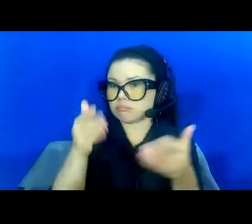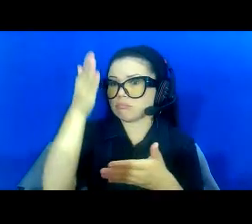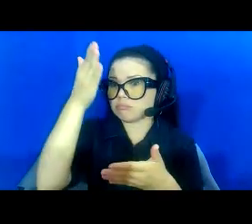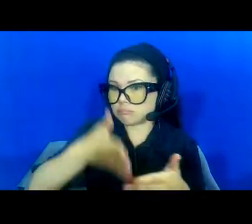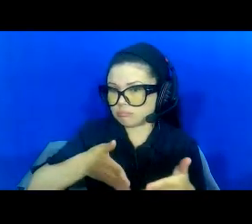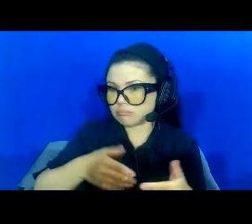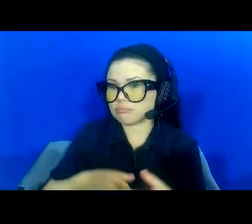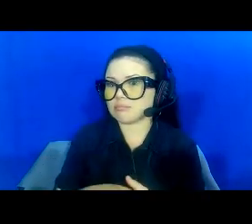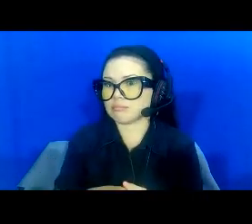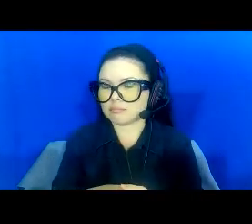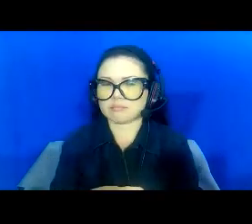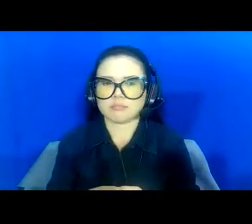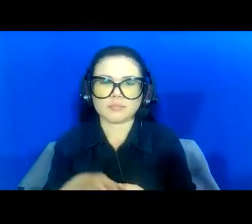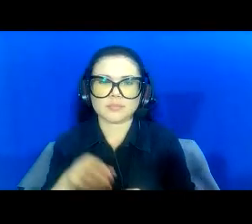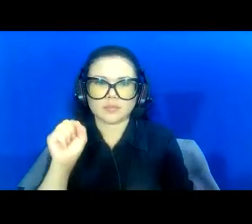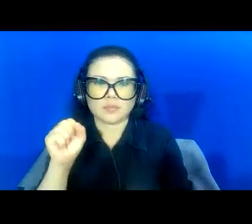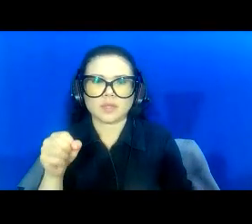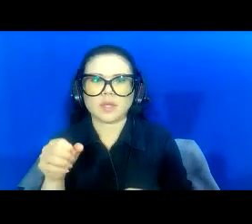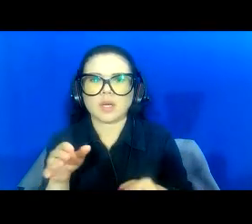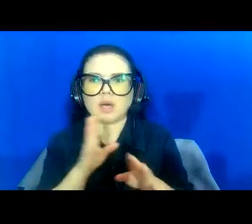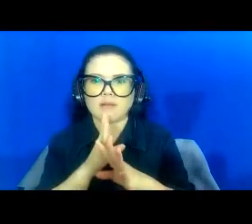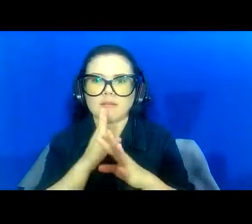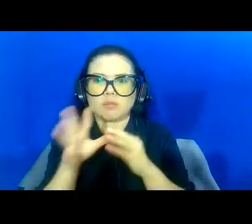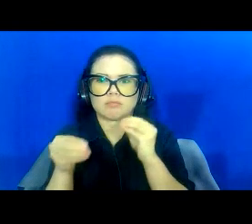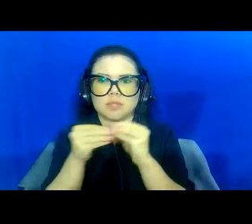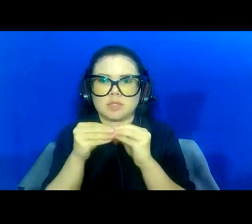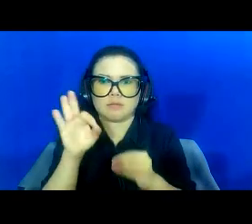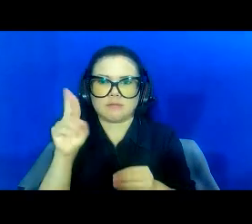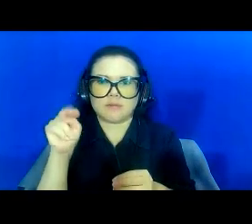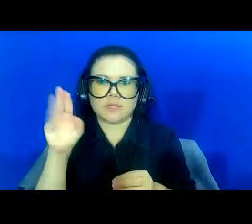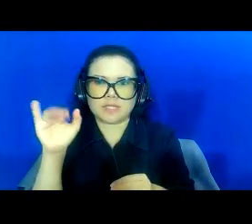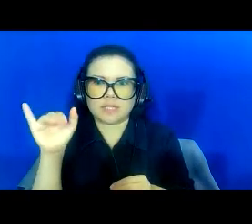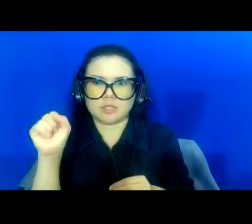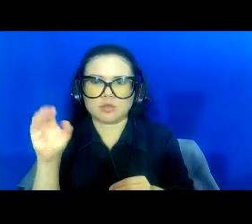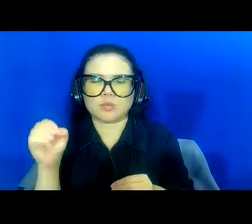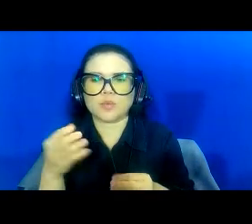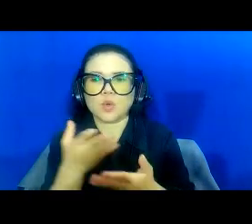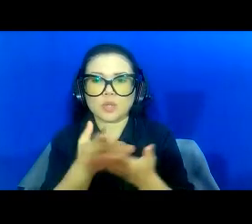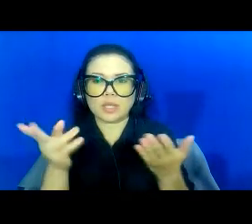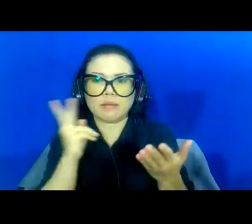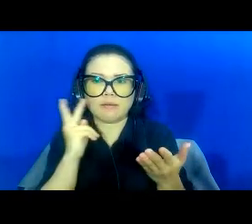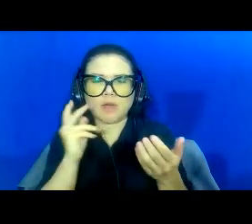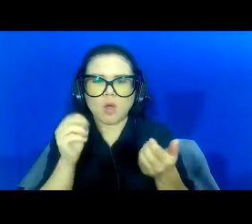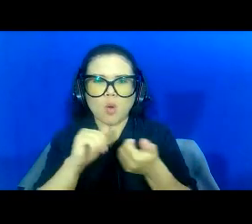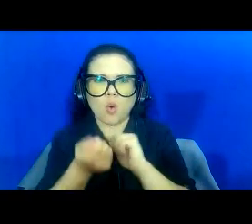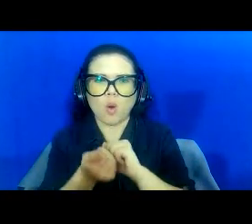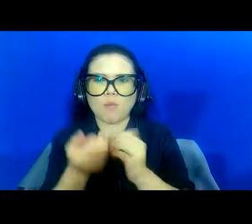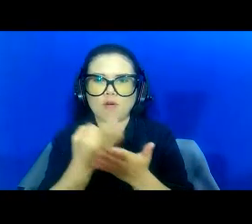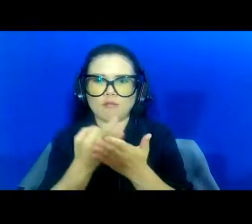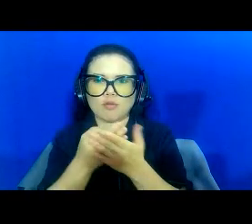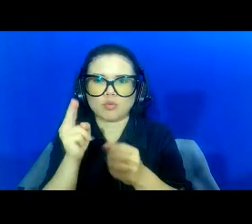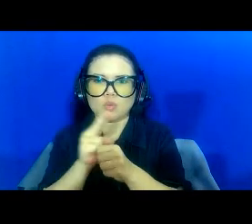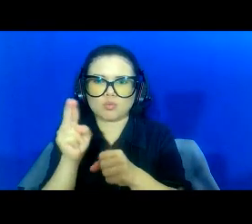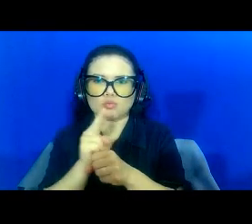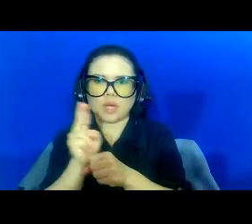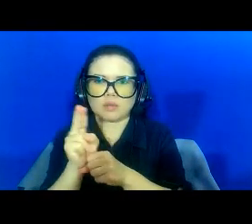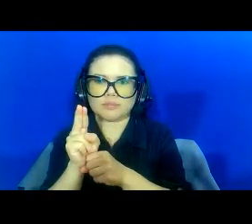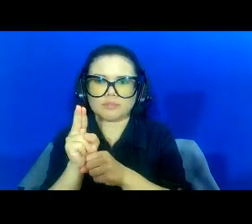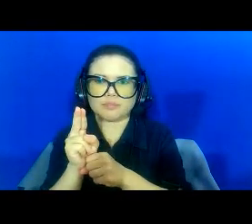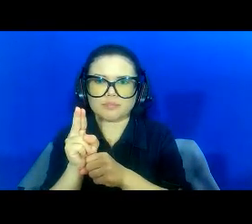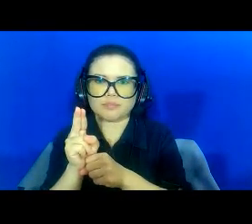trae Francisco, un poco también para que ustedes vayan viendo, ¿no?, con el uso de los fondos, que áreas quedarían, ¿verdad?, de una otra forma